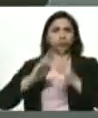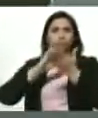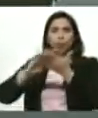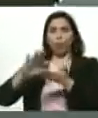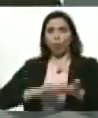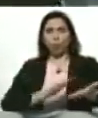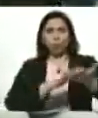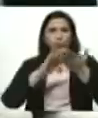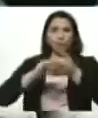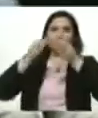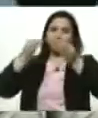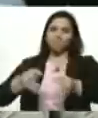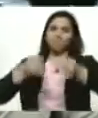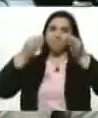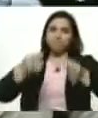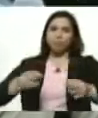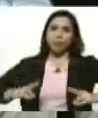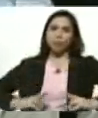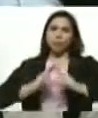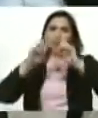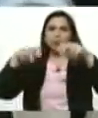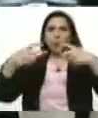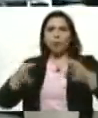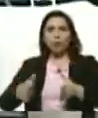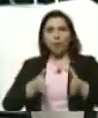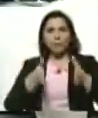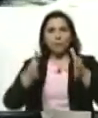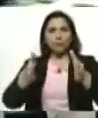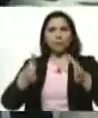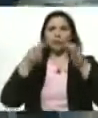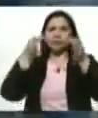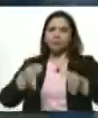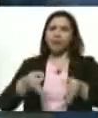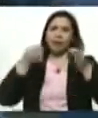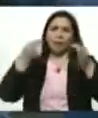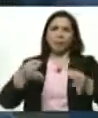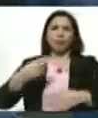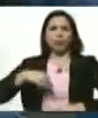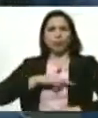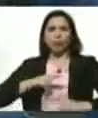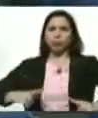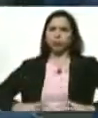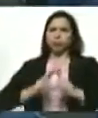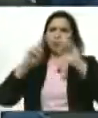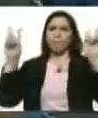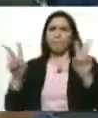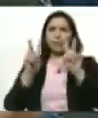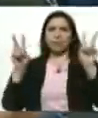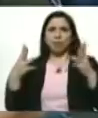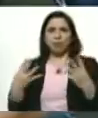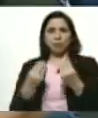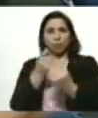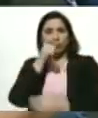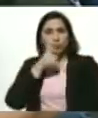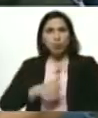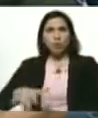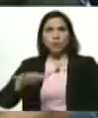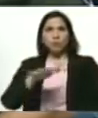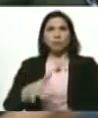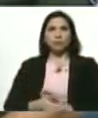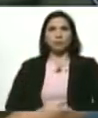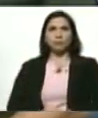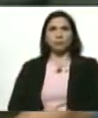siempre conseguiremos nuevos caminos siempre conseguiremos victorias junto al pueblo